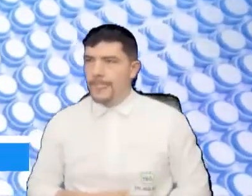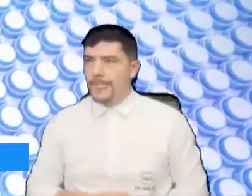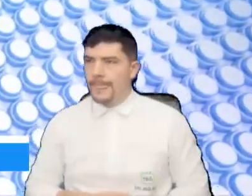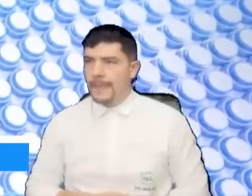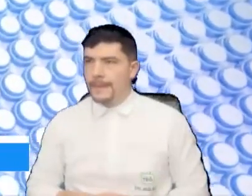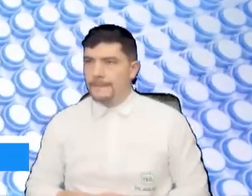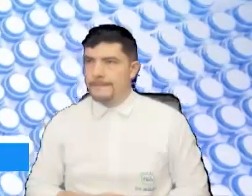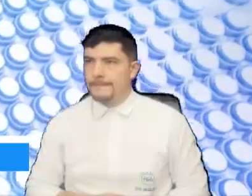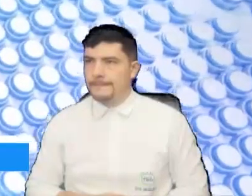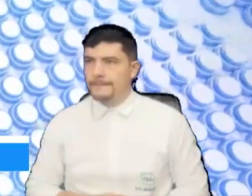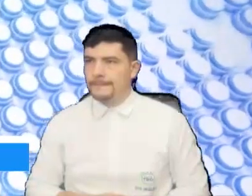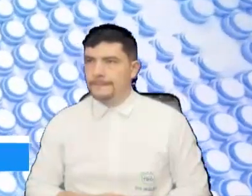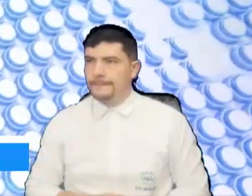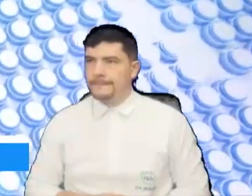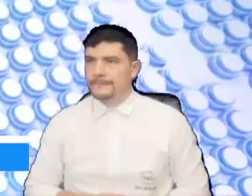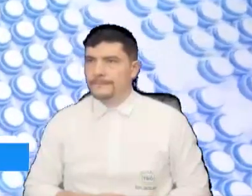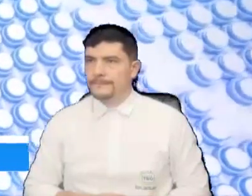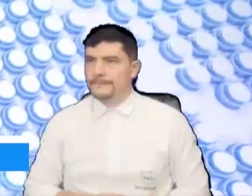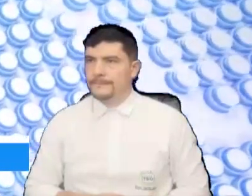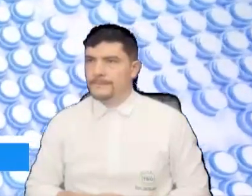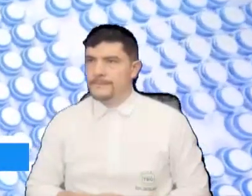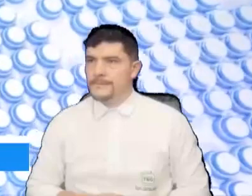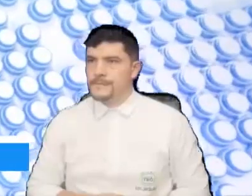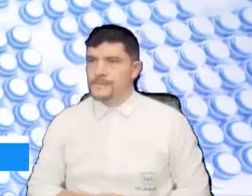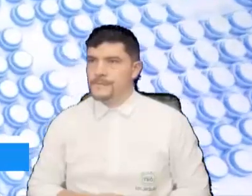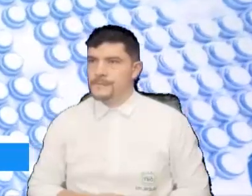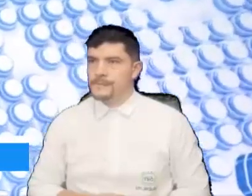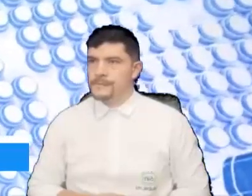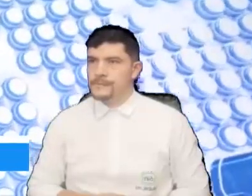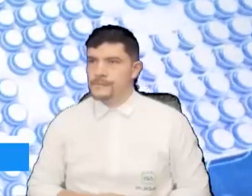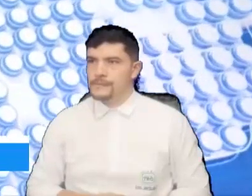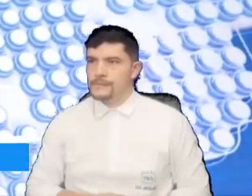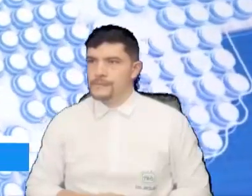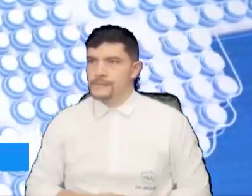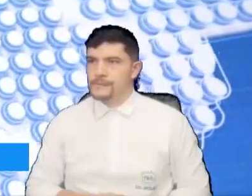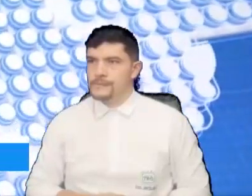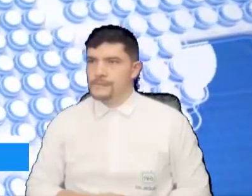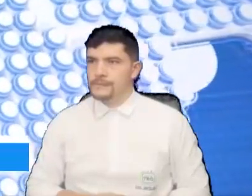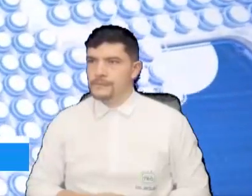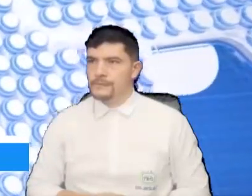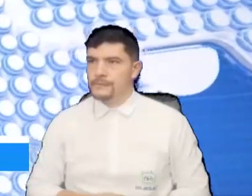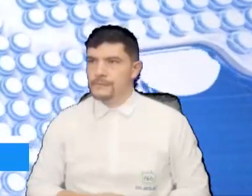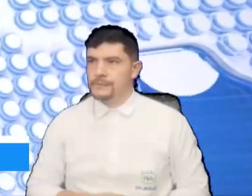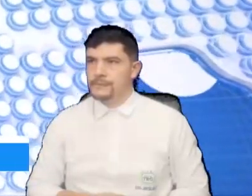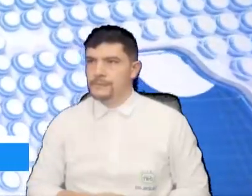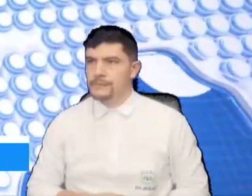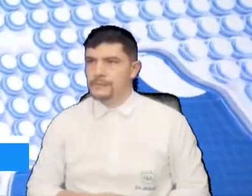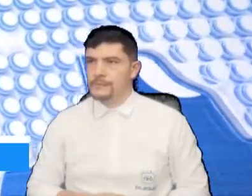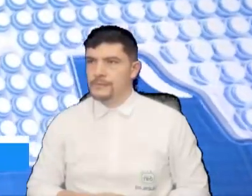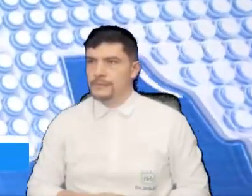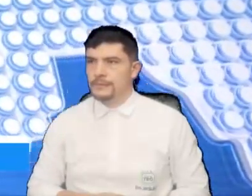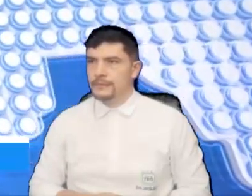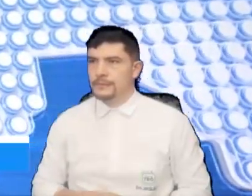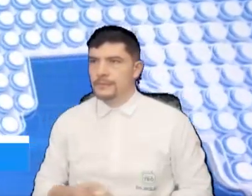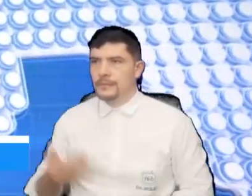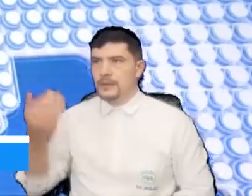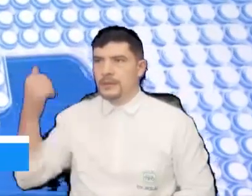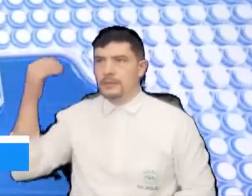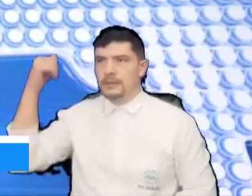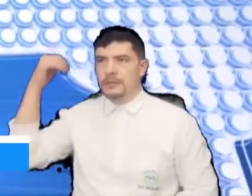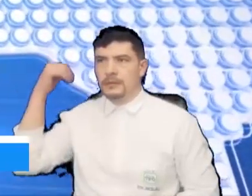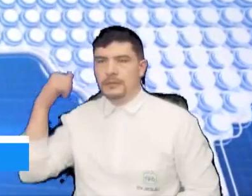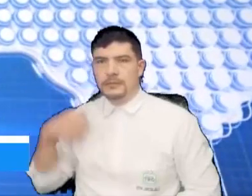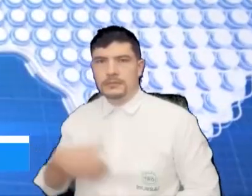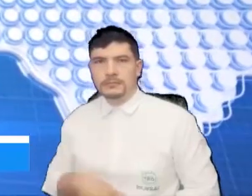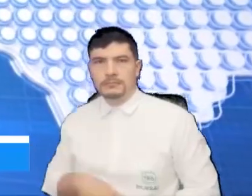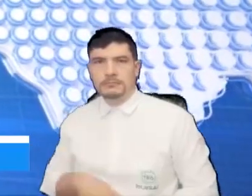más, cuando por el contrario lo que hemos venido es apagando más temprano, apagando todo, ya no hay aire acondicionado, ya no tenemos sino un ventilador, ya